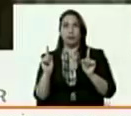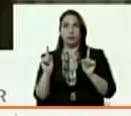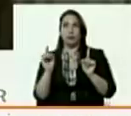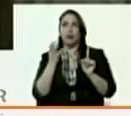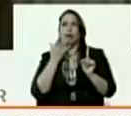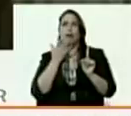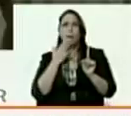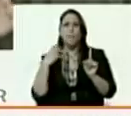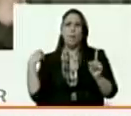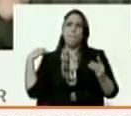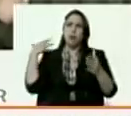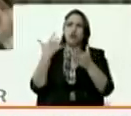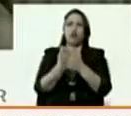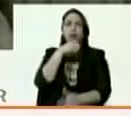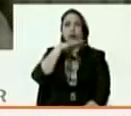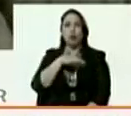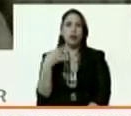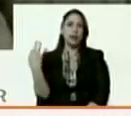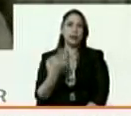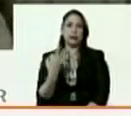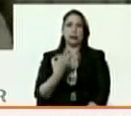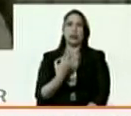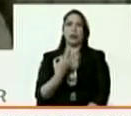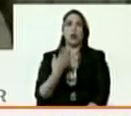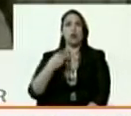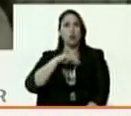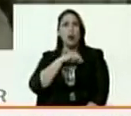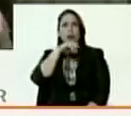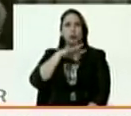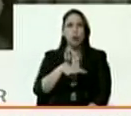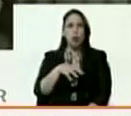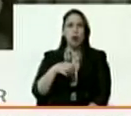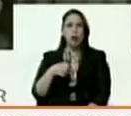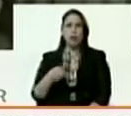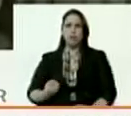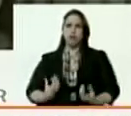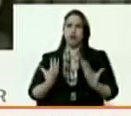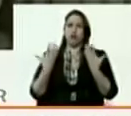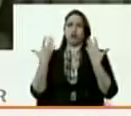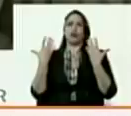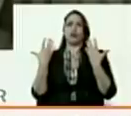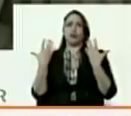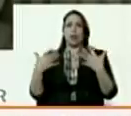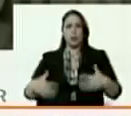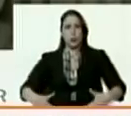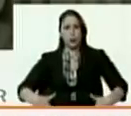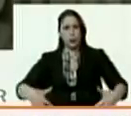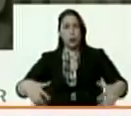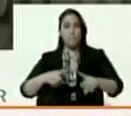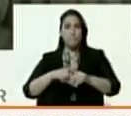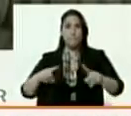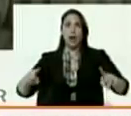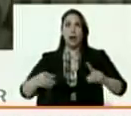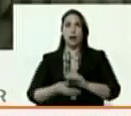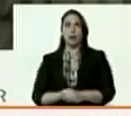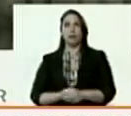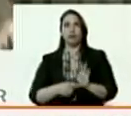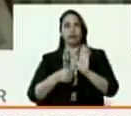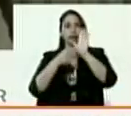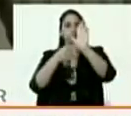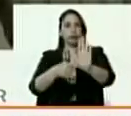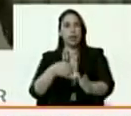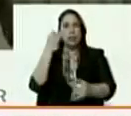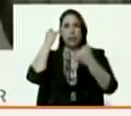Ejemplos históricos siempre los ha habido. Nuestra historia está llena de riqueza para la ilustración, para las